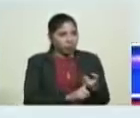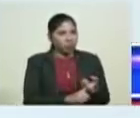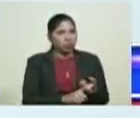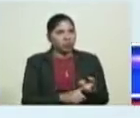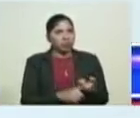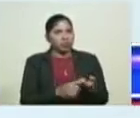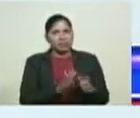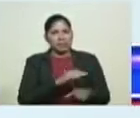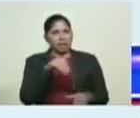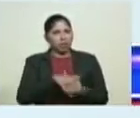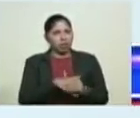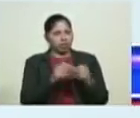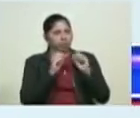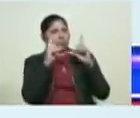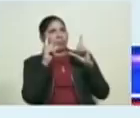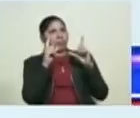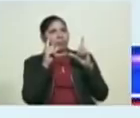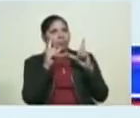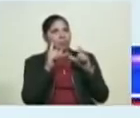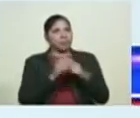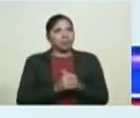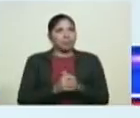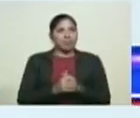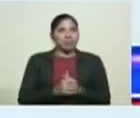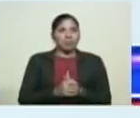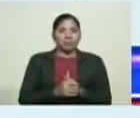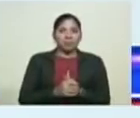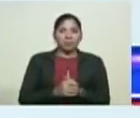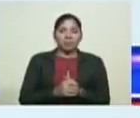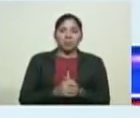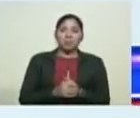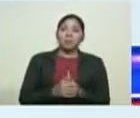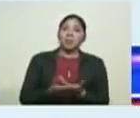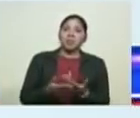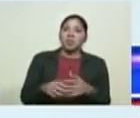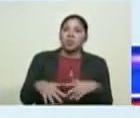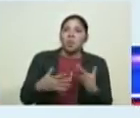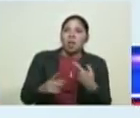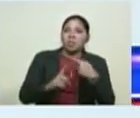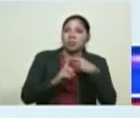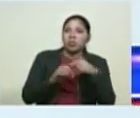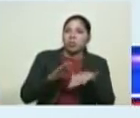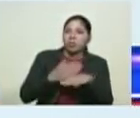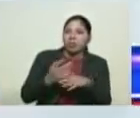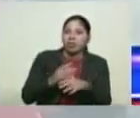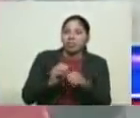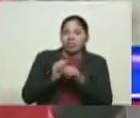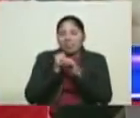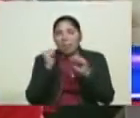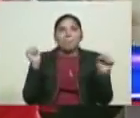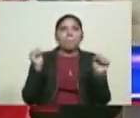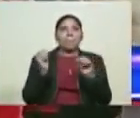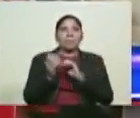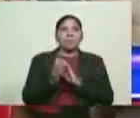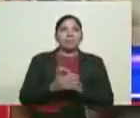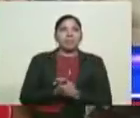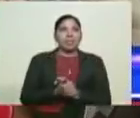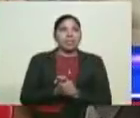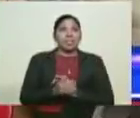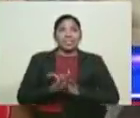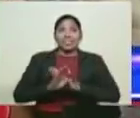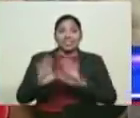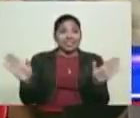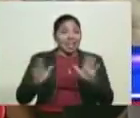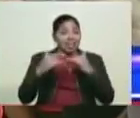sorpresivo. Sin embargo, el despertarse temprano tiene sus ventajas. En este caso, ¿cuáles serían? Bueno, lo primero es que vamos a pasar ya desde